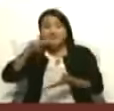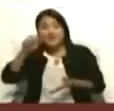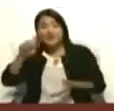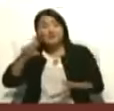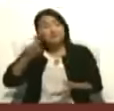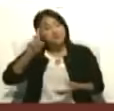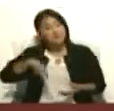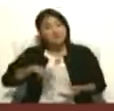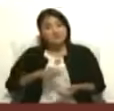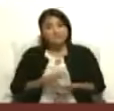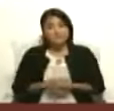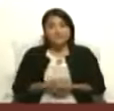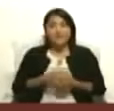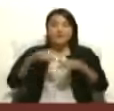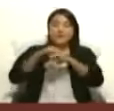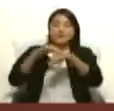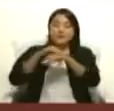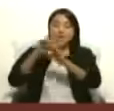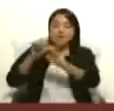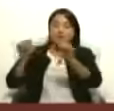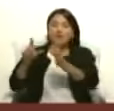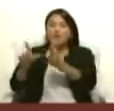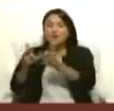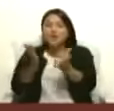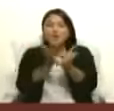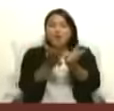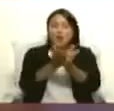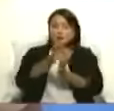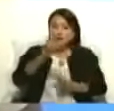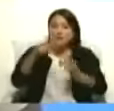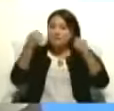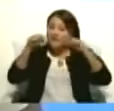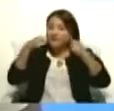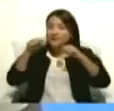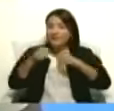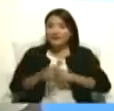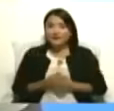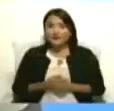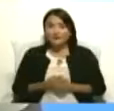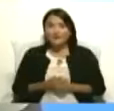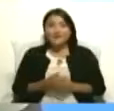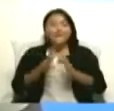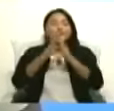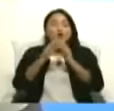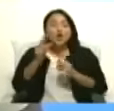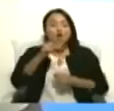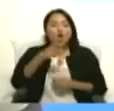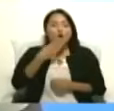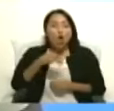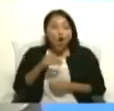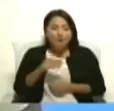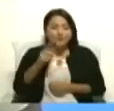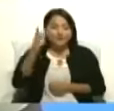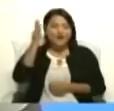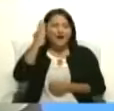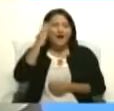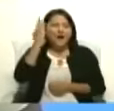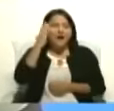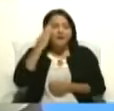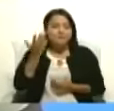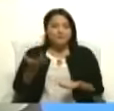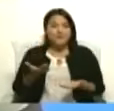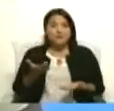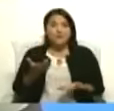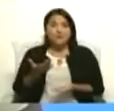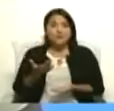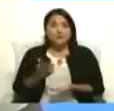y el Ministerio de Educación en los liceos y en las escuelas no hay un solo joven a quien usted le pregunte que diga no